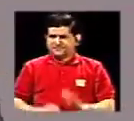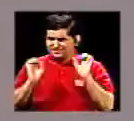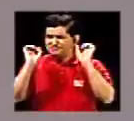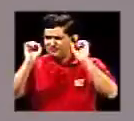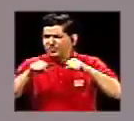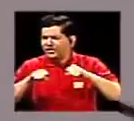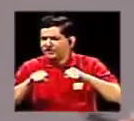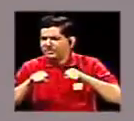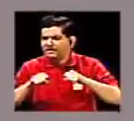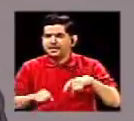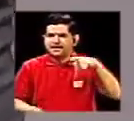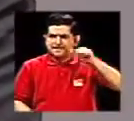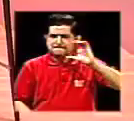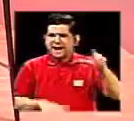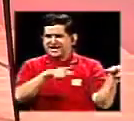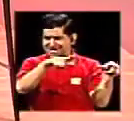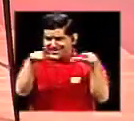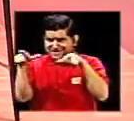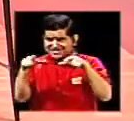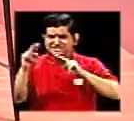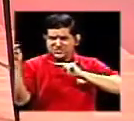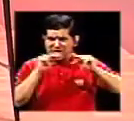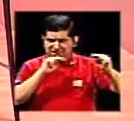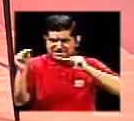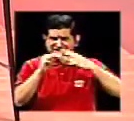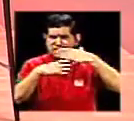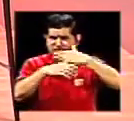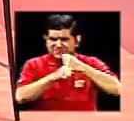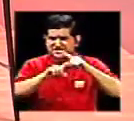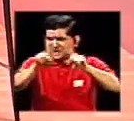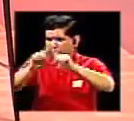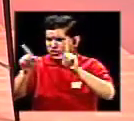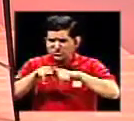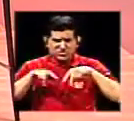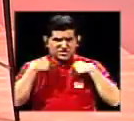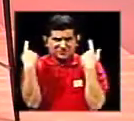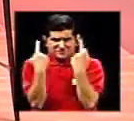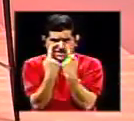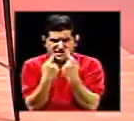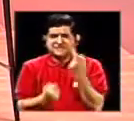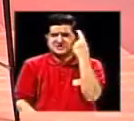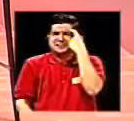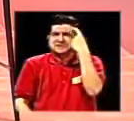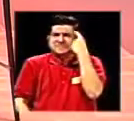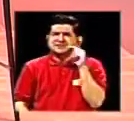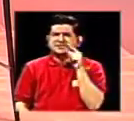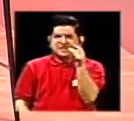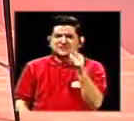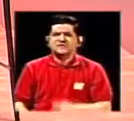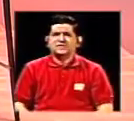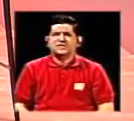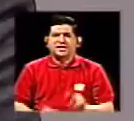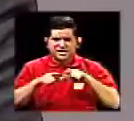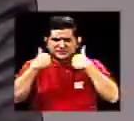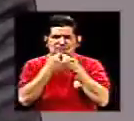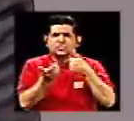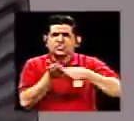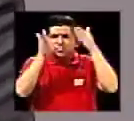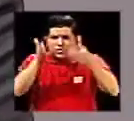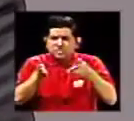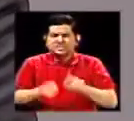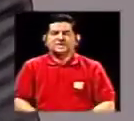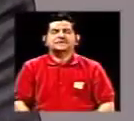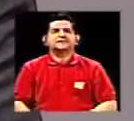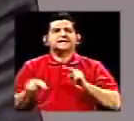posible? ¿Estaría el PAC uh-huh. dispuesto a hacer negociaciones con distintos uh-huh. partidos en aras de atraer ese caudal electoral? Si por negociación